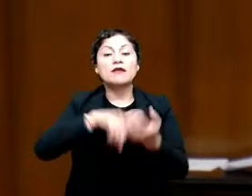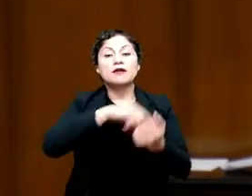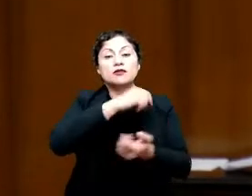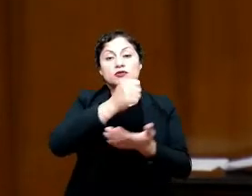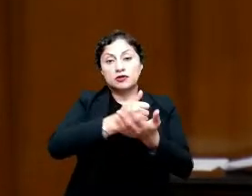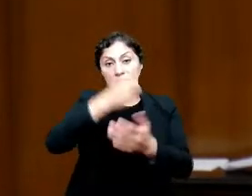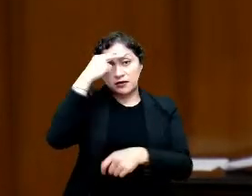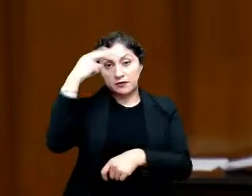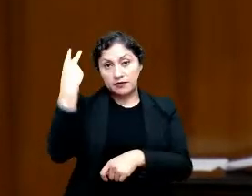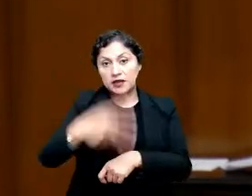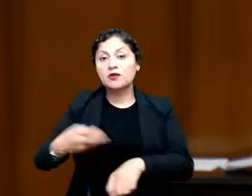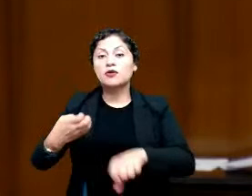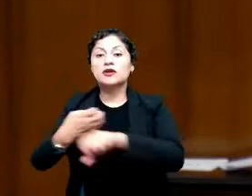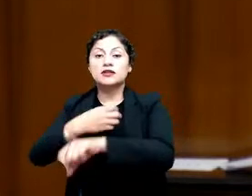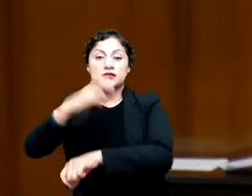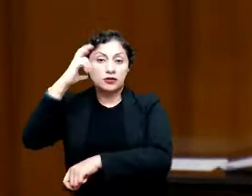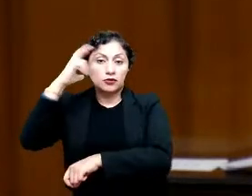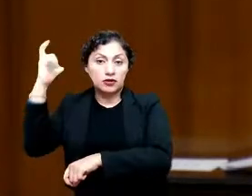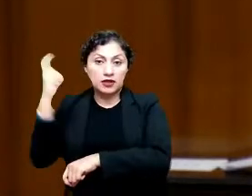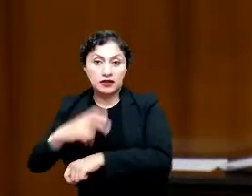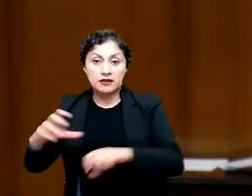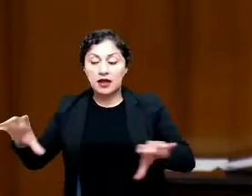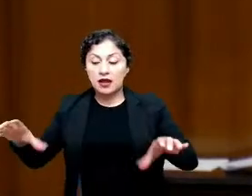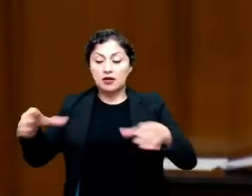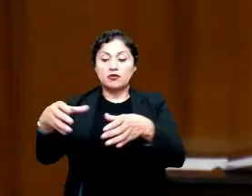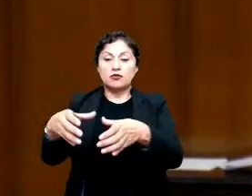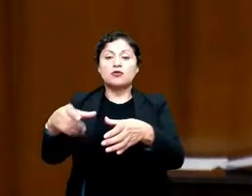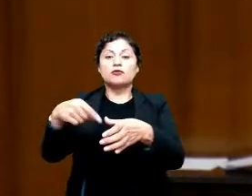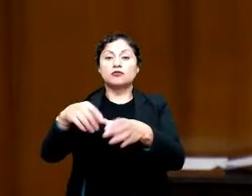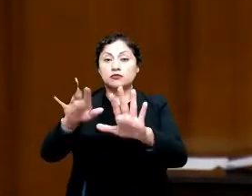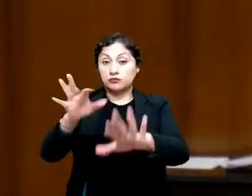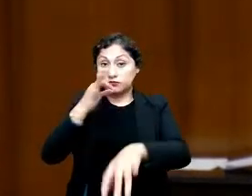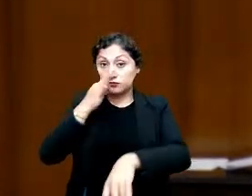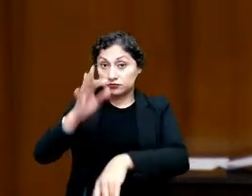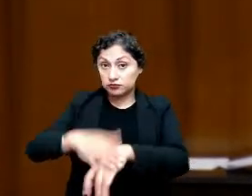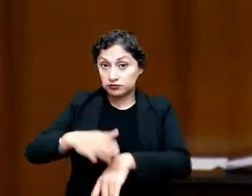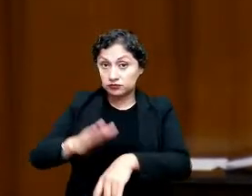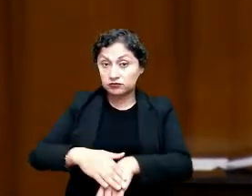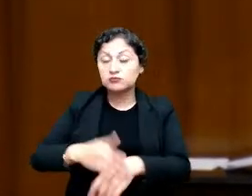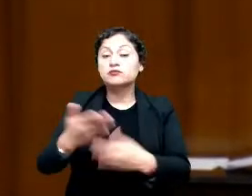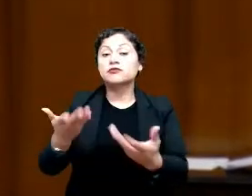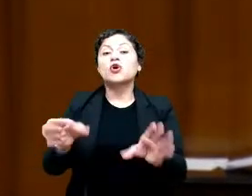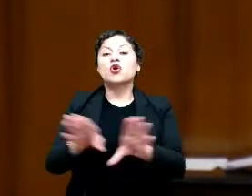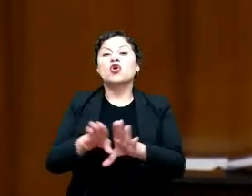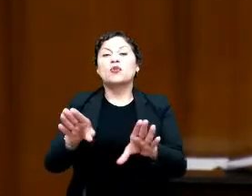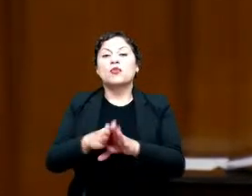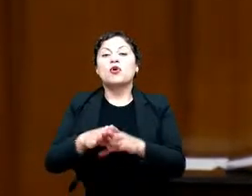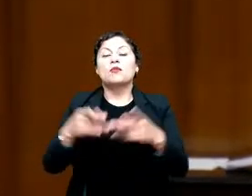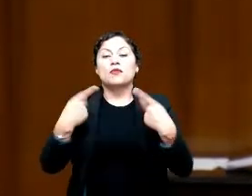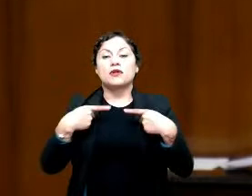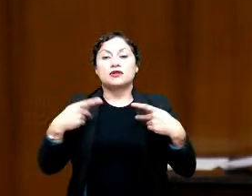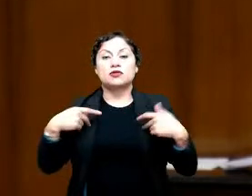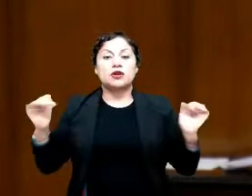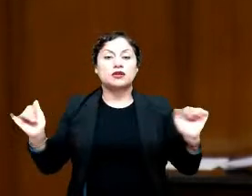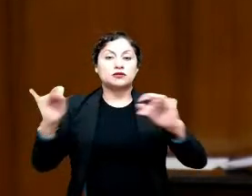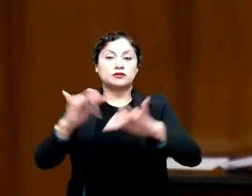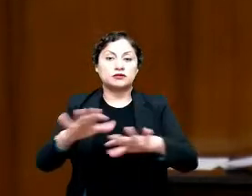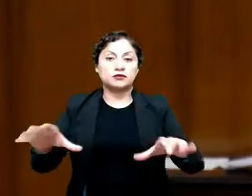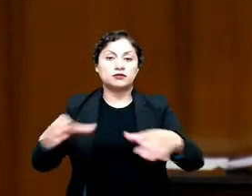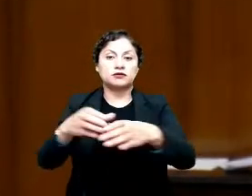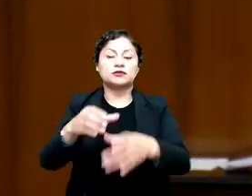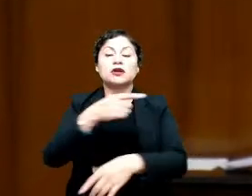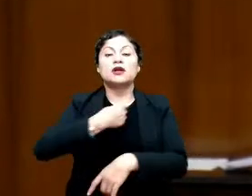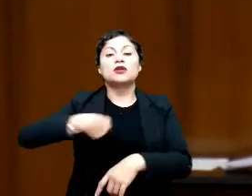Estado de Hidalgo. Pero les comento, nada más para tener una idea en el criterio de la movilidad, nosotros en el Estado de México